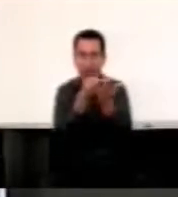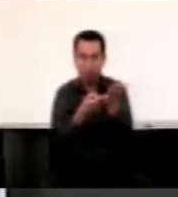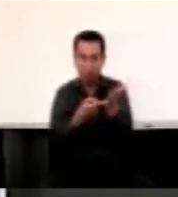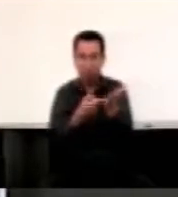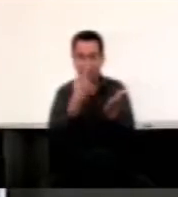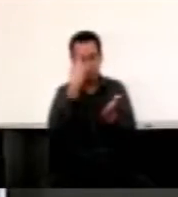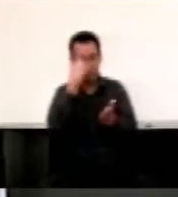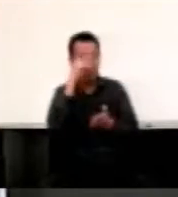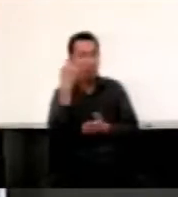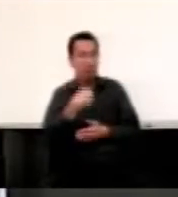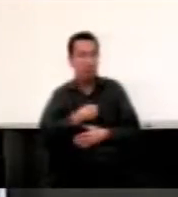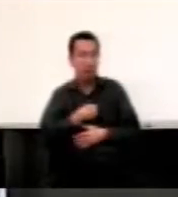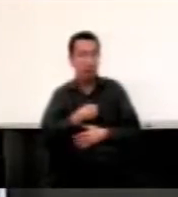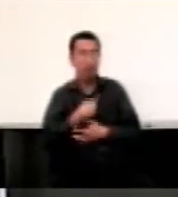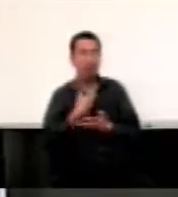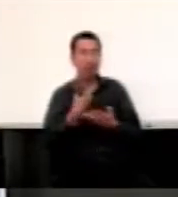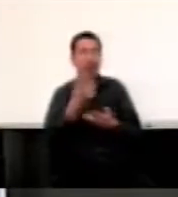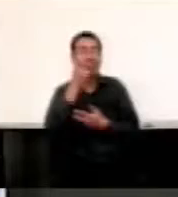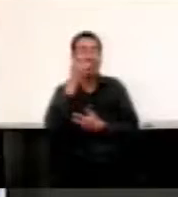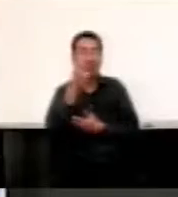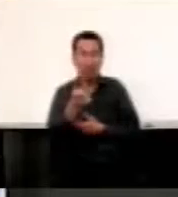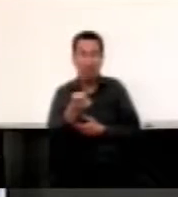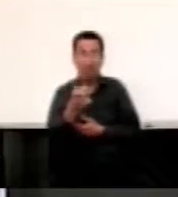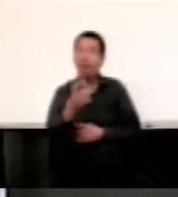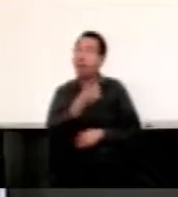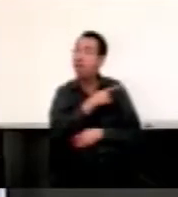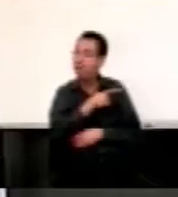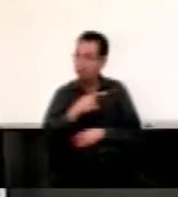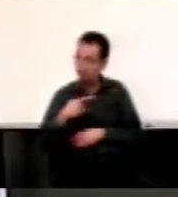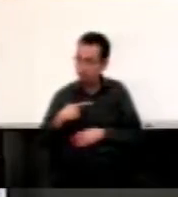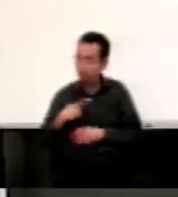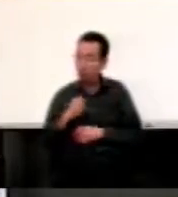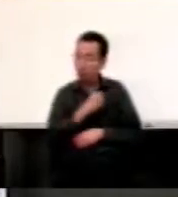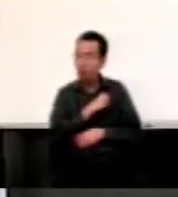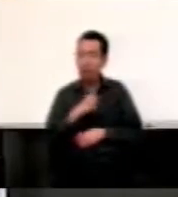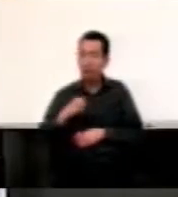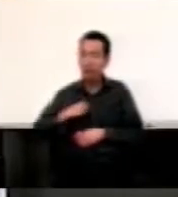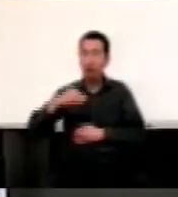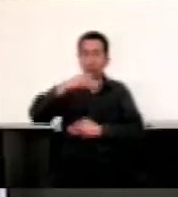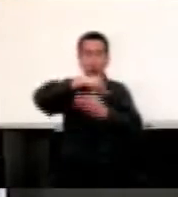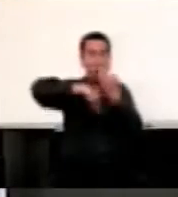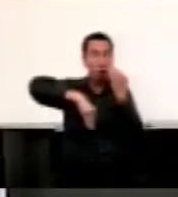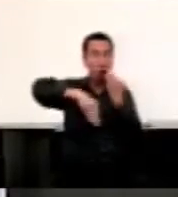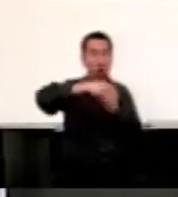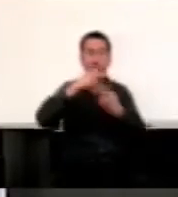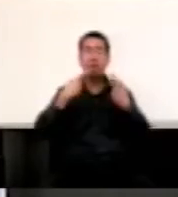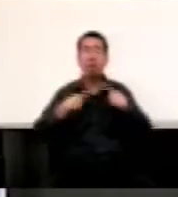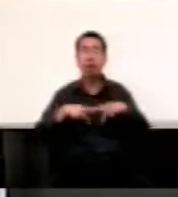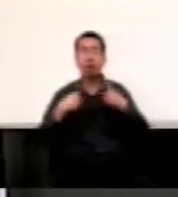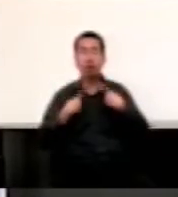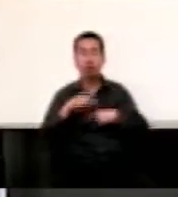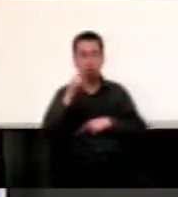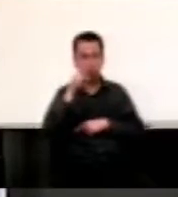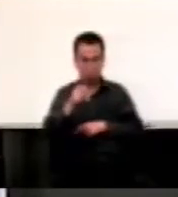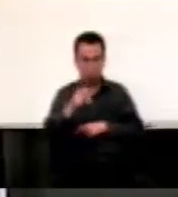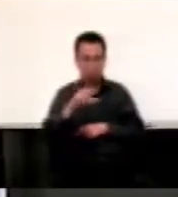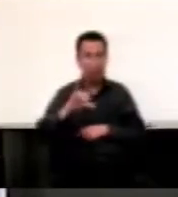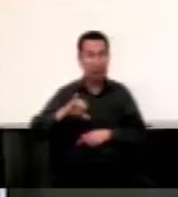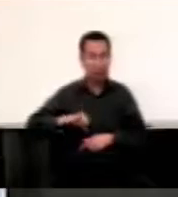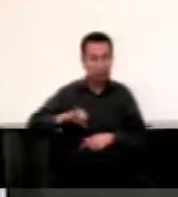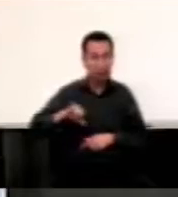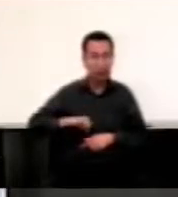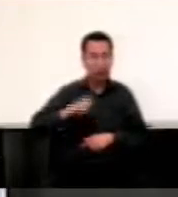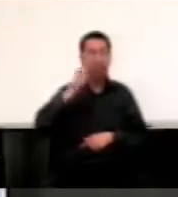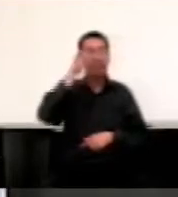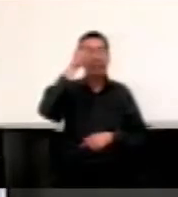parece un libro de obligada lectura para todos aquellos que estamos